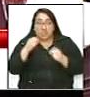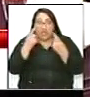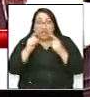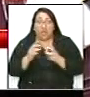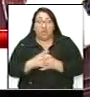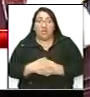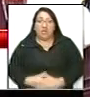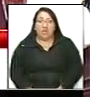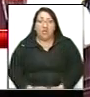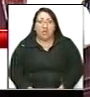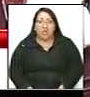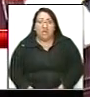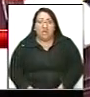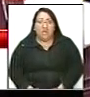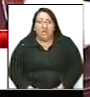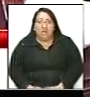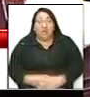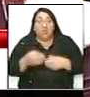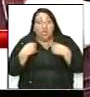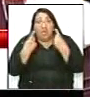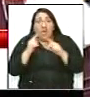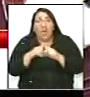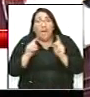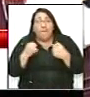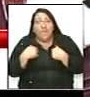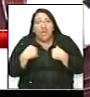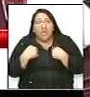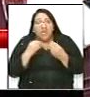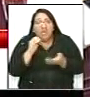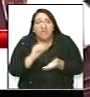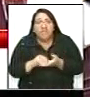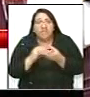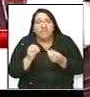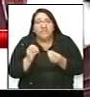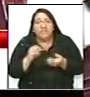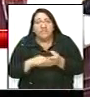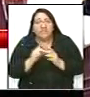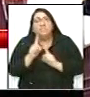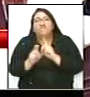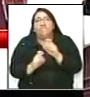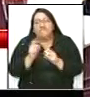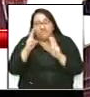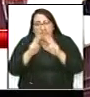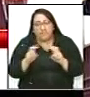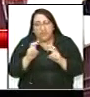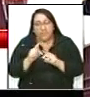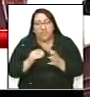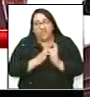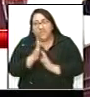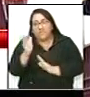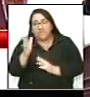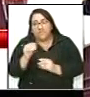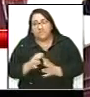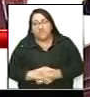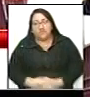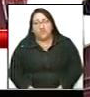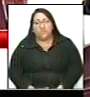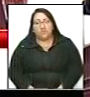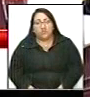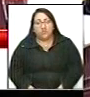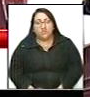acuerdo, y yo también estoy de acuerdo, pero estoy lo poniendo como sugerencia para evaluar, para no irnos a un extremo de